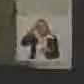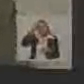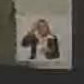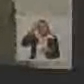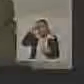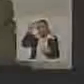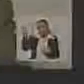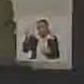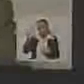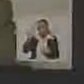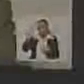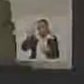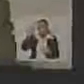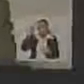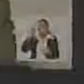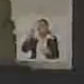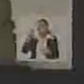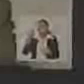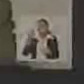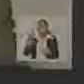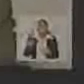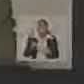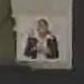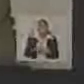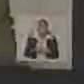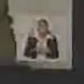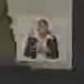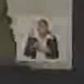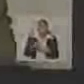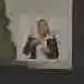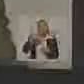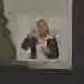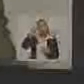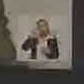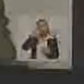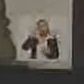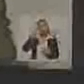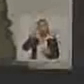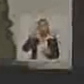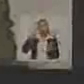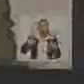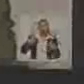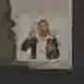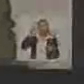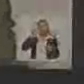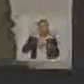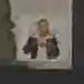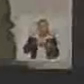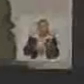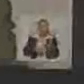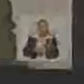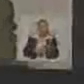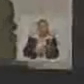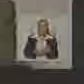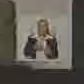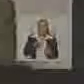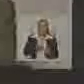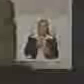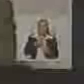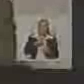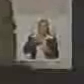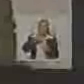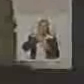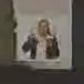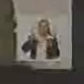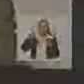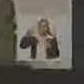muy fácil decidir por ello, pero mucho menos yo diría que un ciudadano puede ir a votar por los partidos que firmaron el pacto